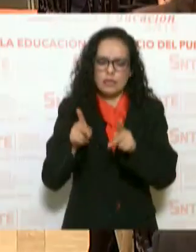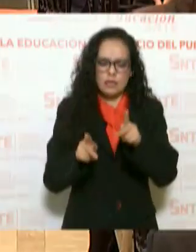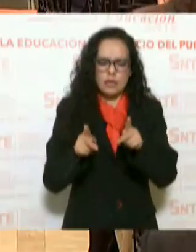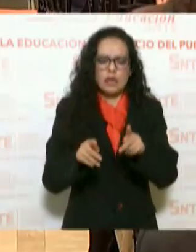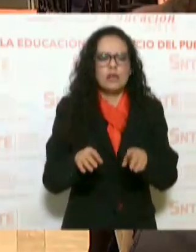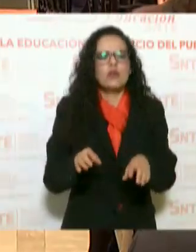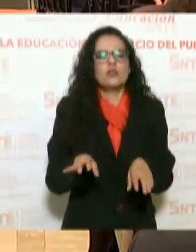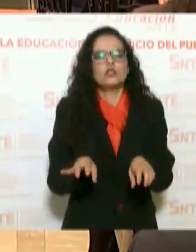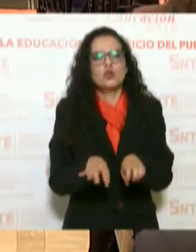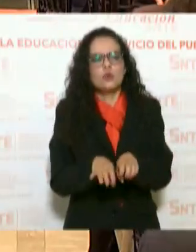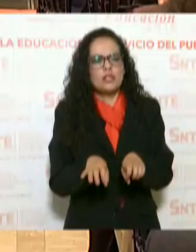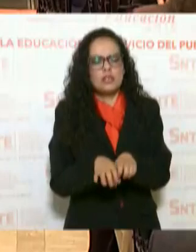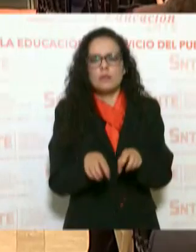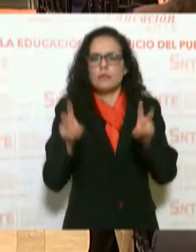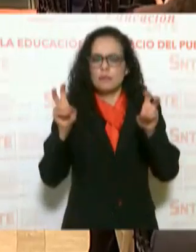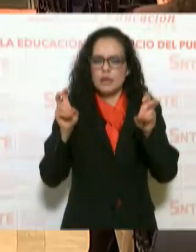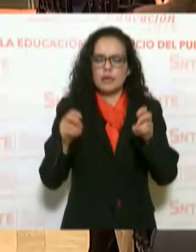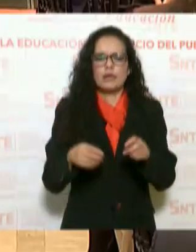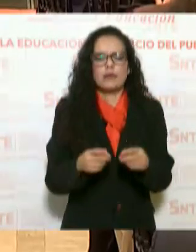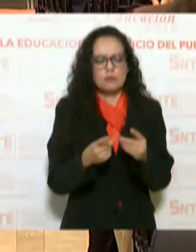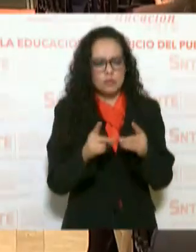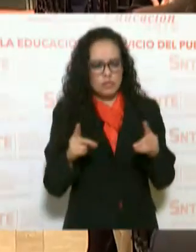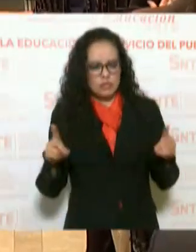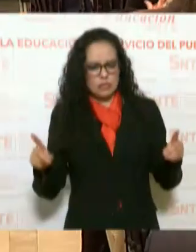a seguir. Muchas gracias.